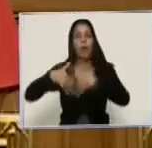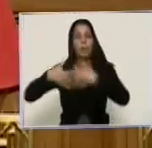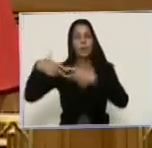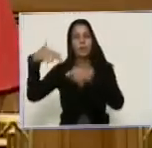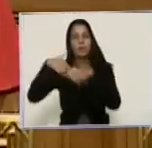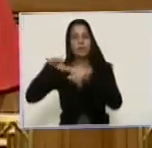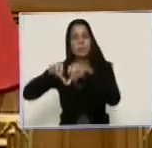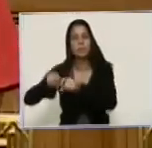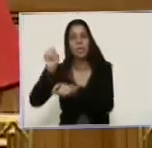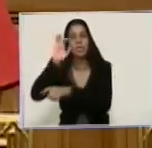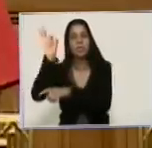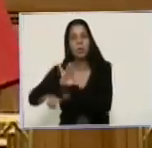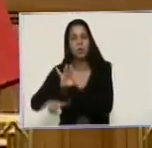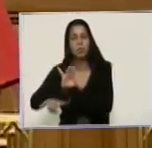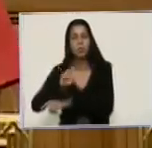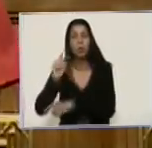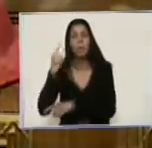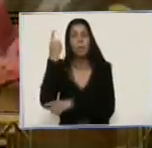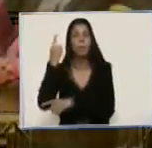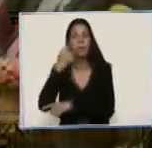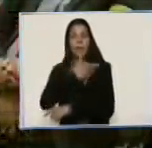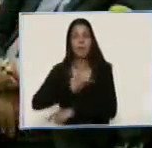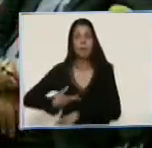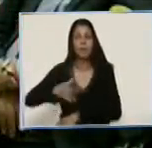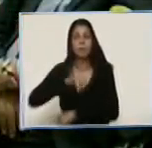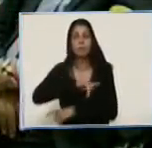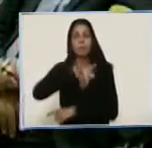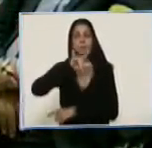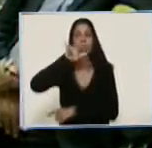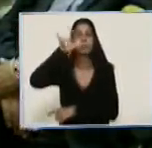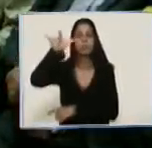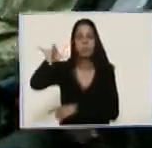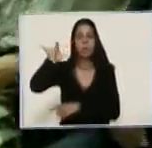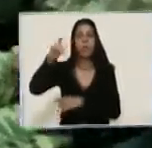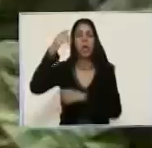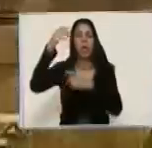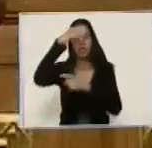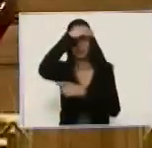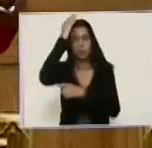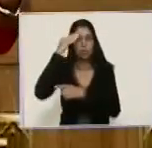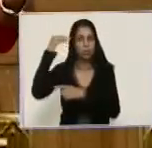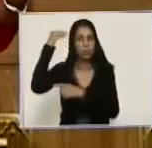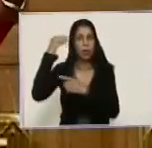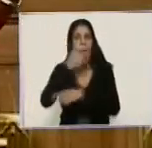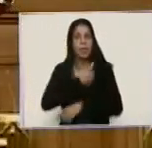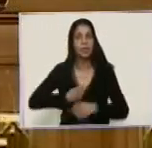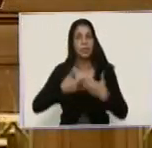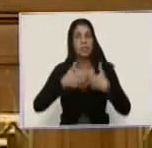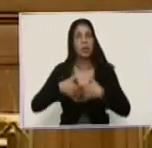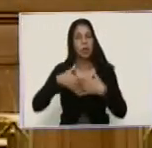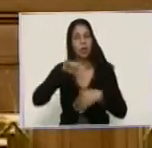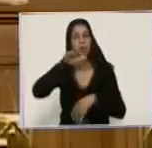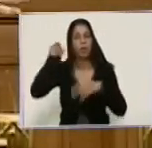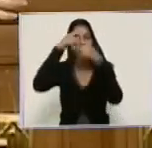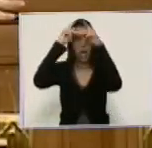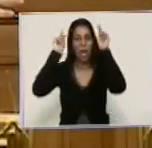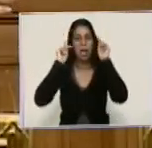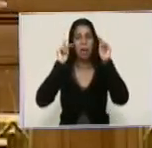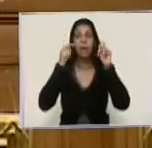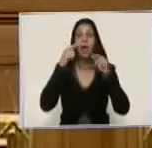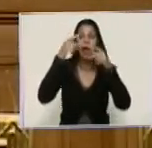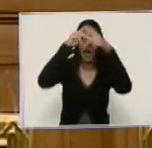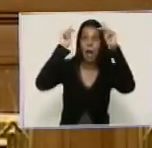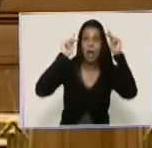el primer viaje que hace el presidente Trump es al reino de Arabia Saudita. O sea, que Arabia Saudita pasó de haber tumbado,